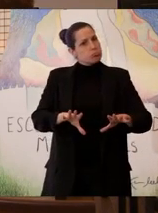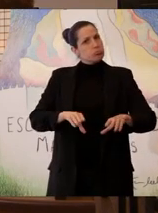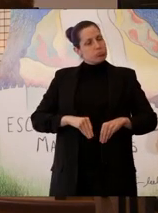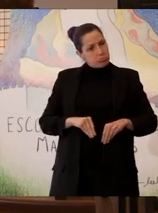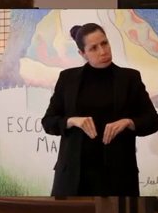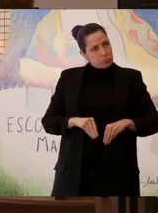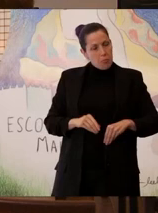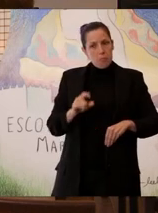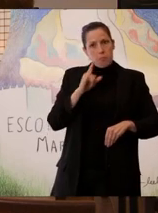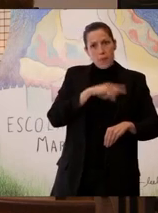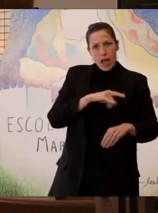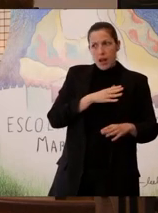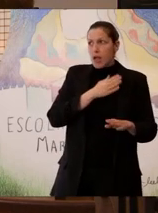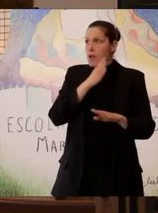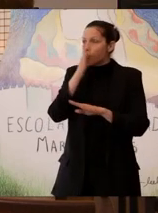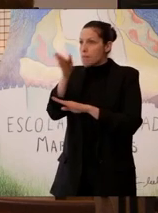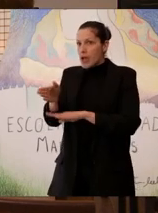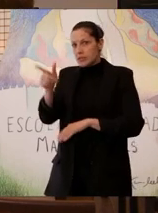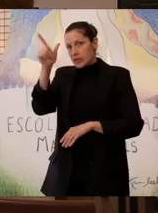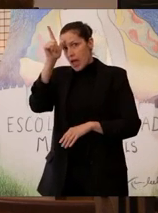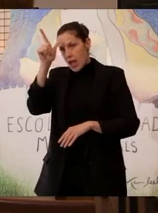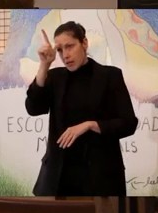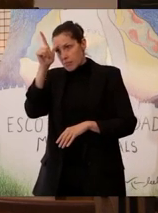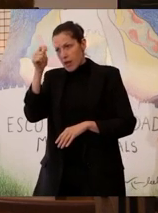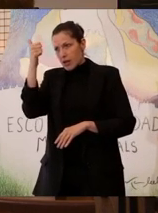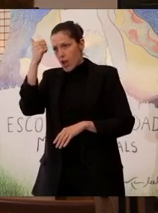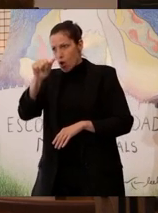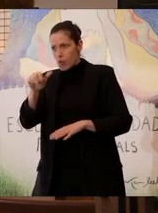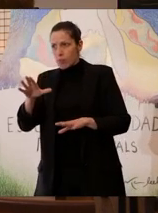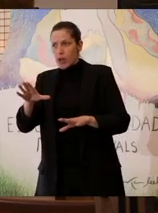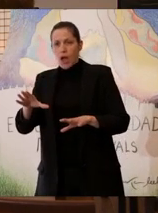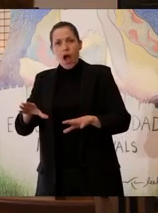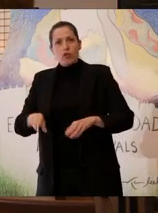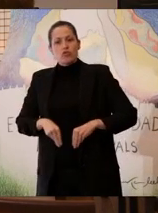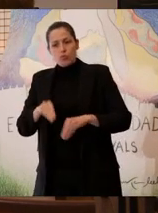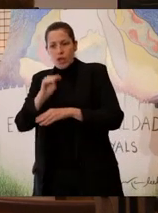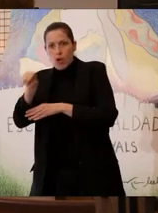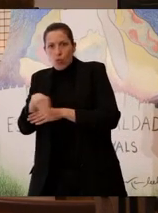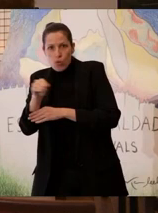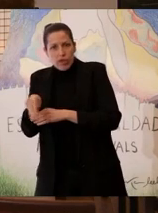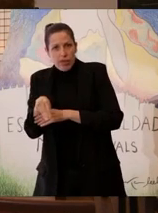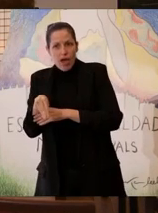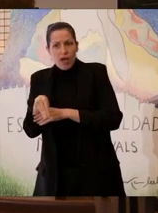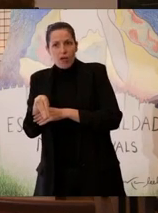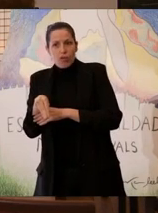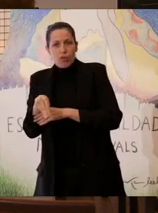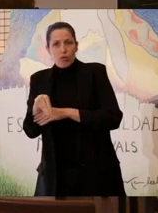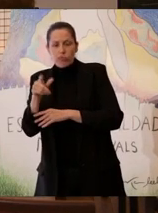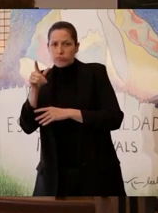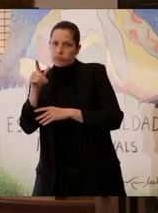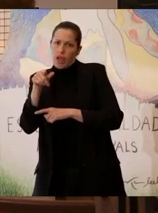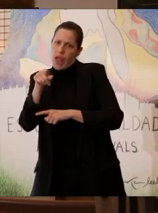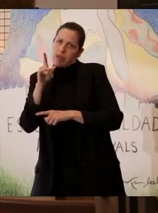Alemania, está mal visto que no lo hagan. O si usted va a los países nórdicos, está mal visto que los